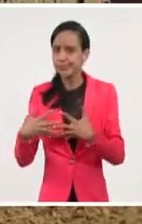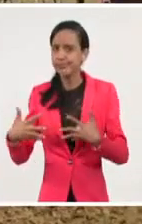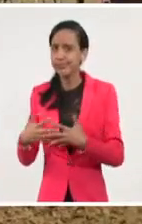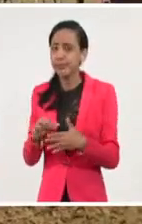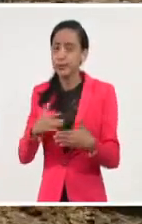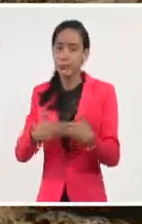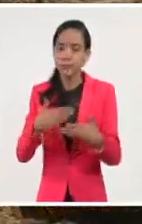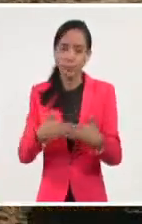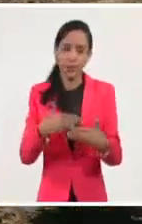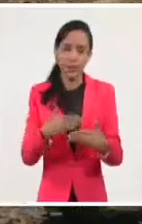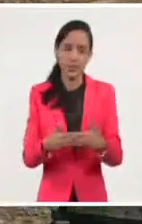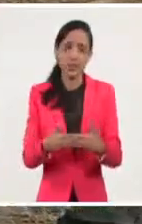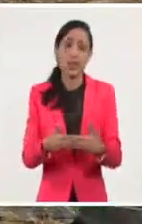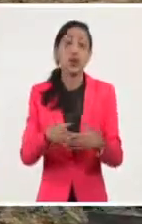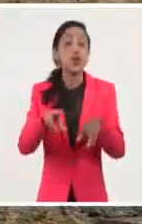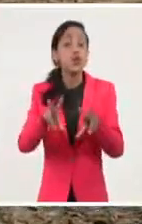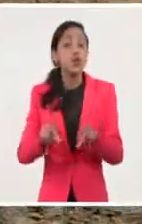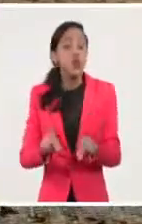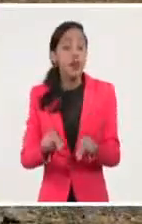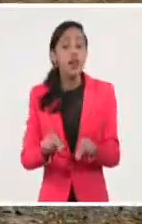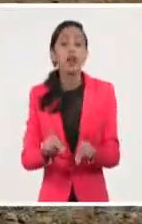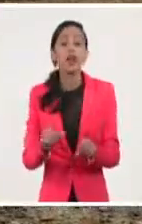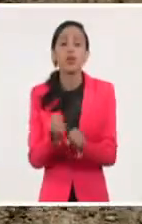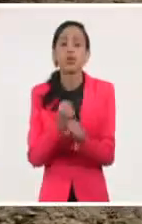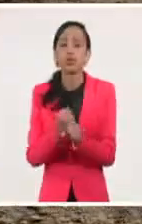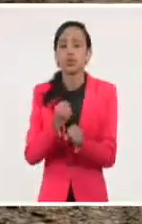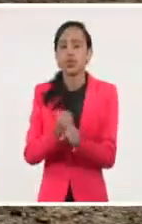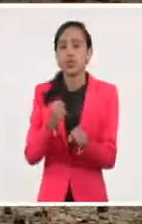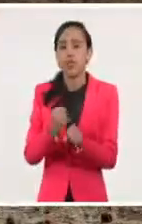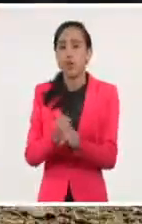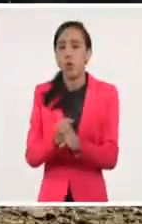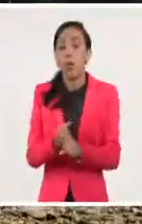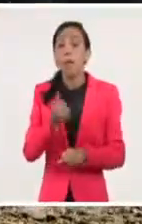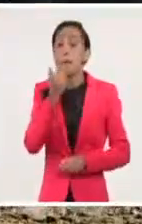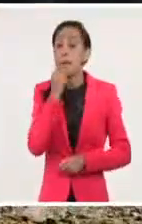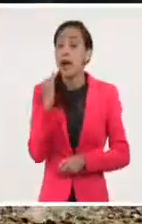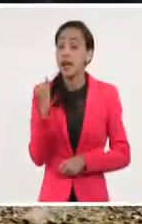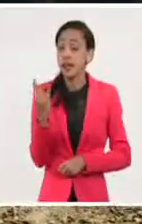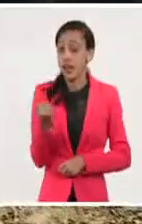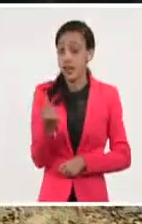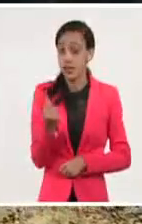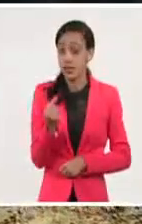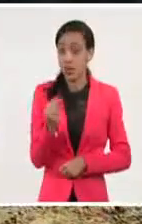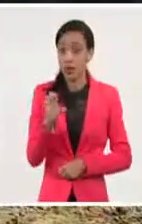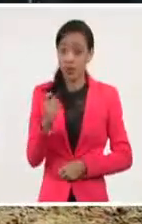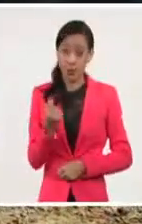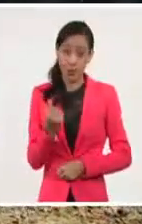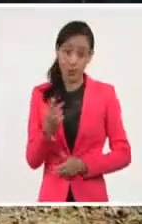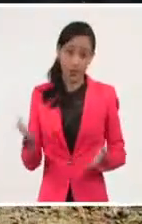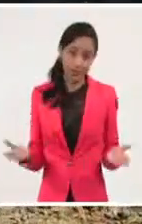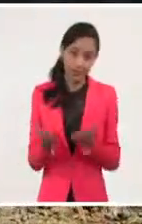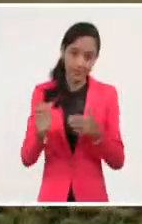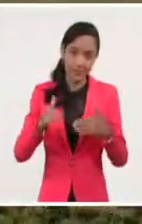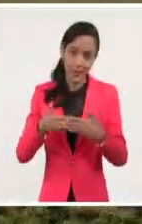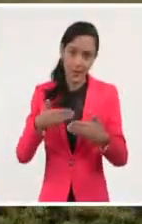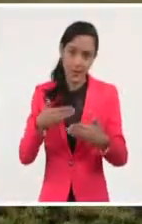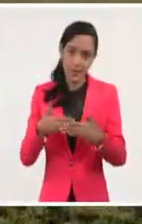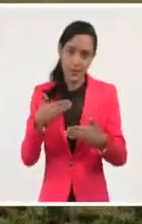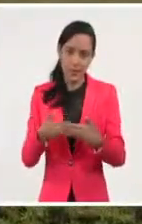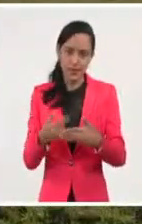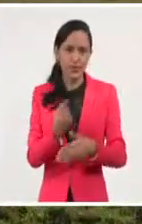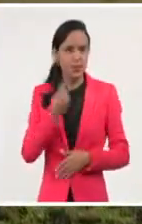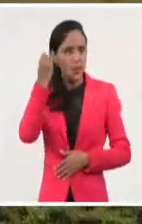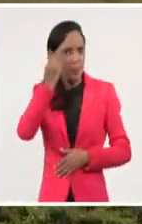productivo que generará nuevos empleos y multiplicará los ingresos económicos de la empresa. Con esa mentalidad de